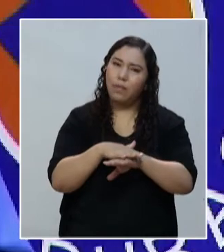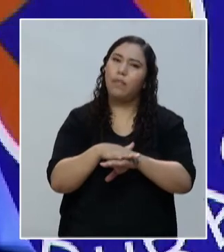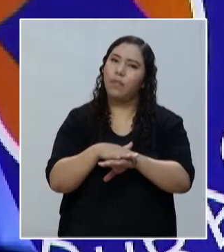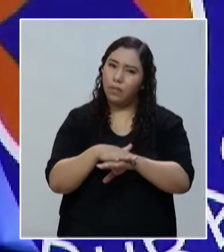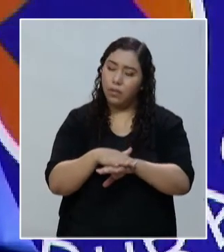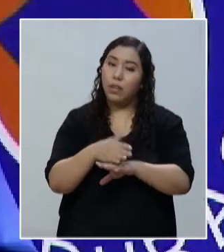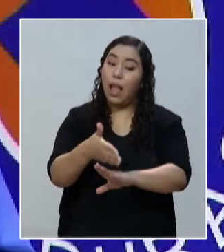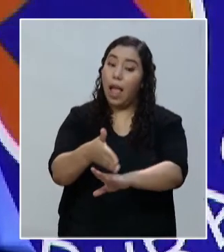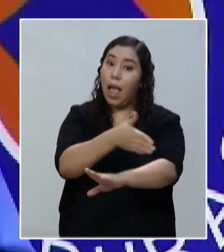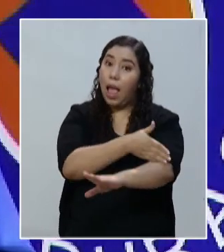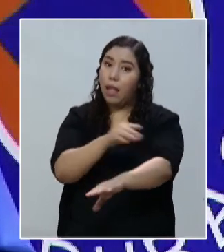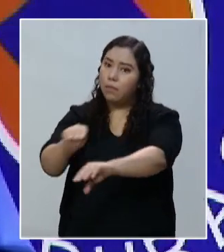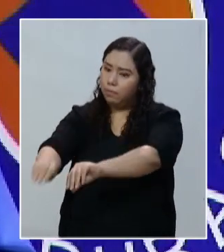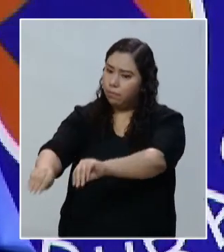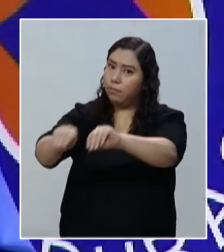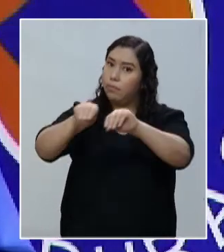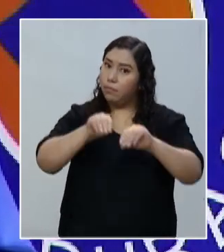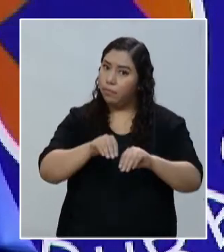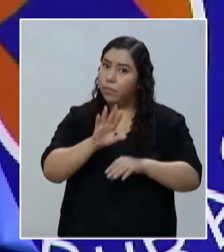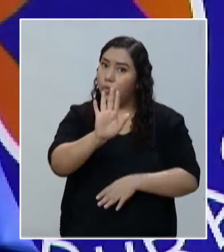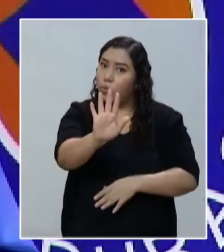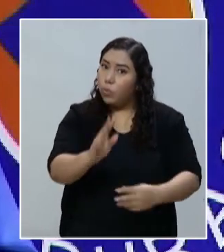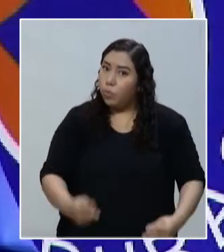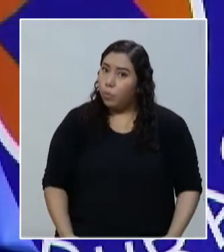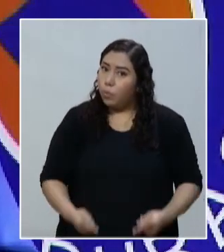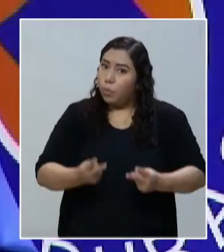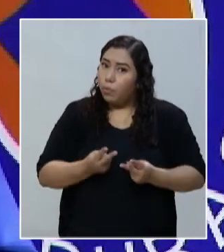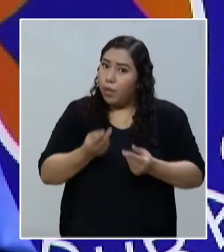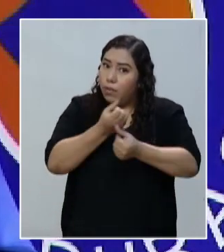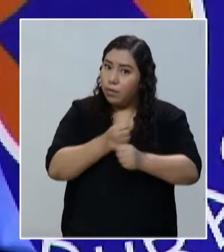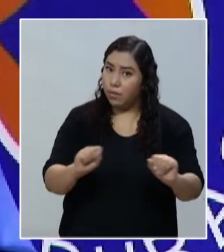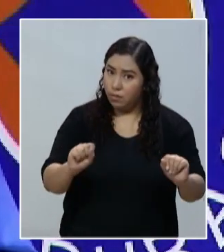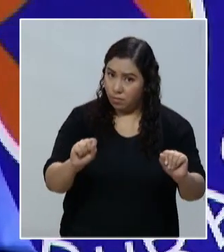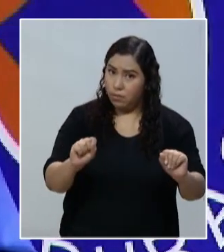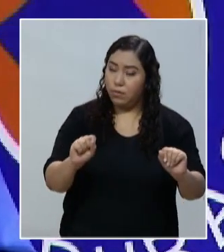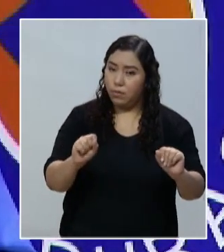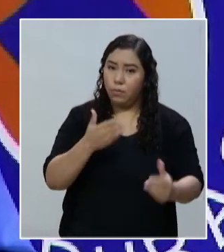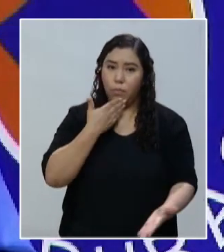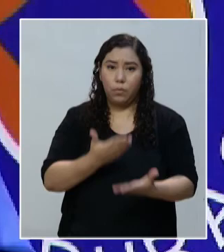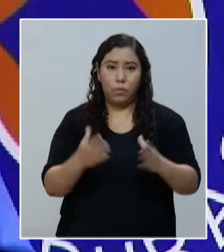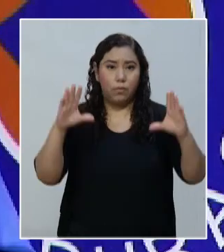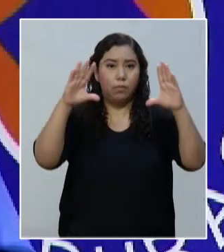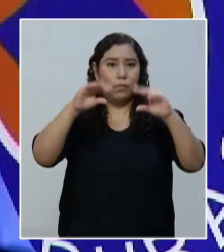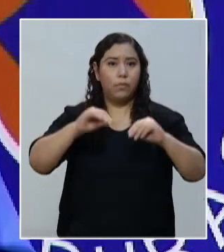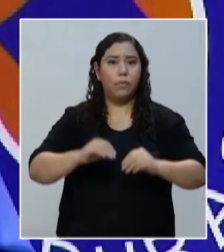Evacuar con tiempo y no a tiempo para salvar vidas. Buenas noches.